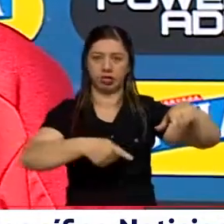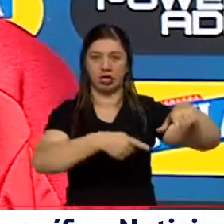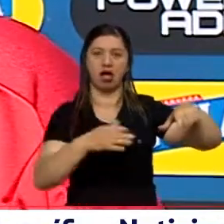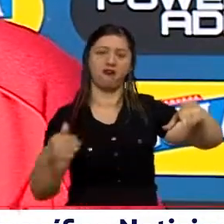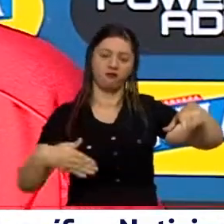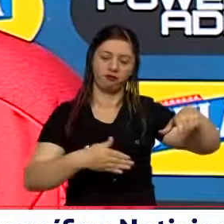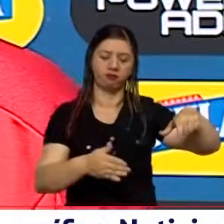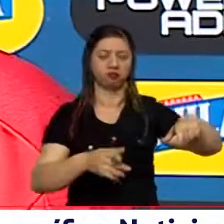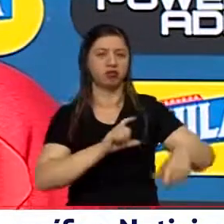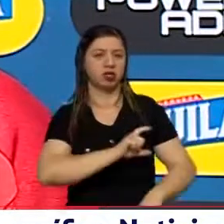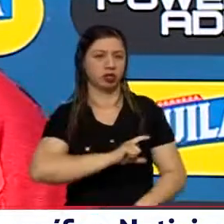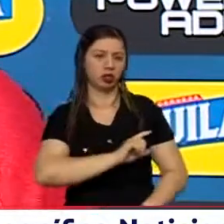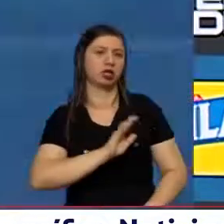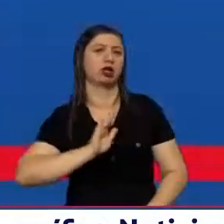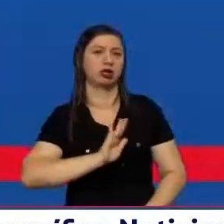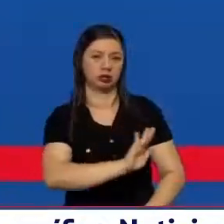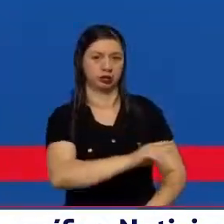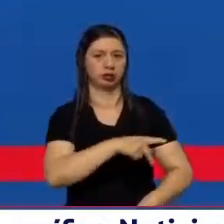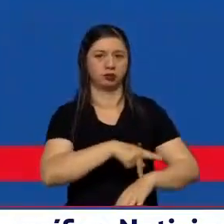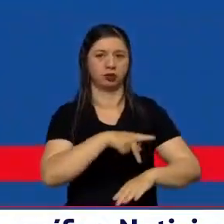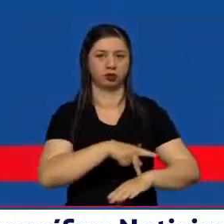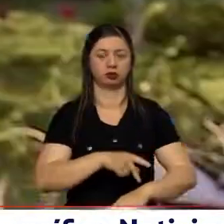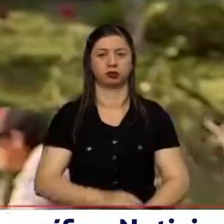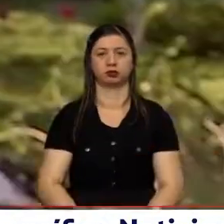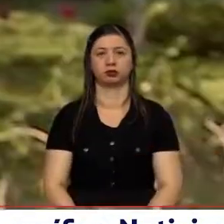una característica también de nuestro equipo.